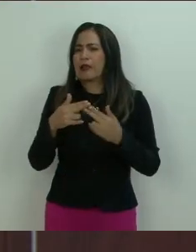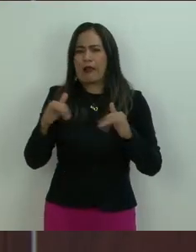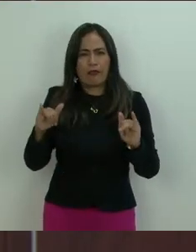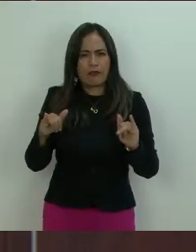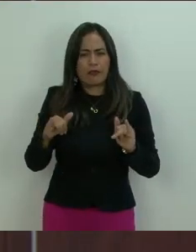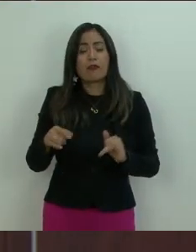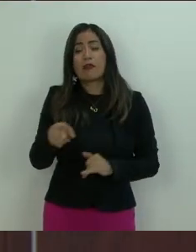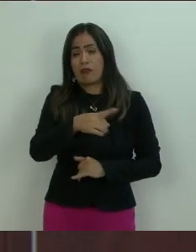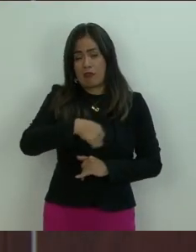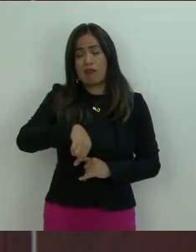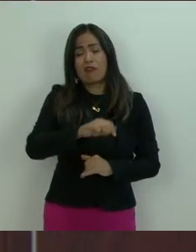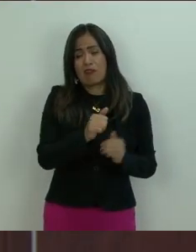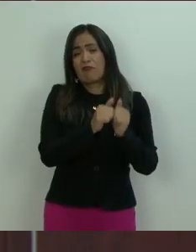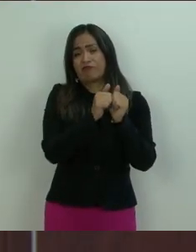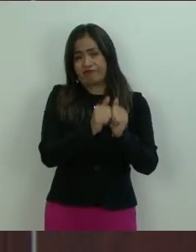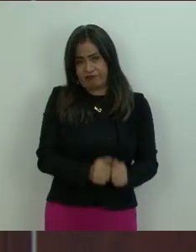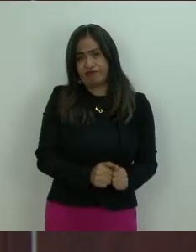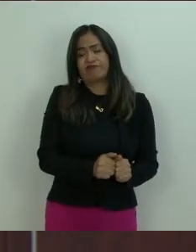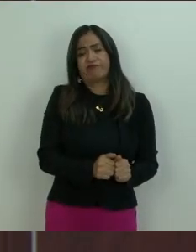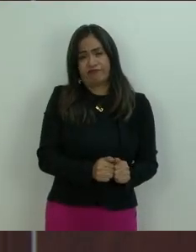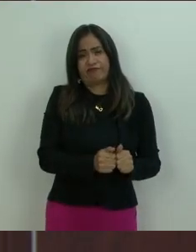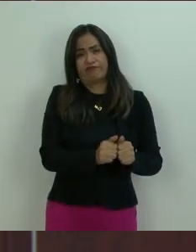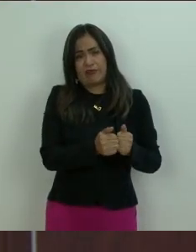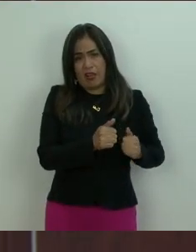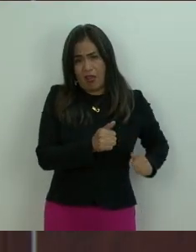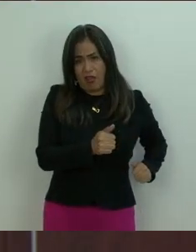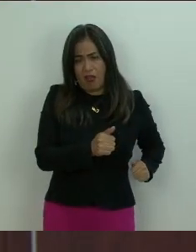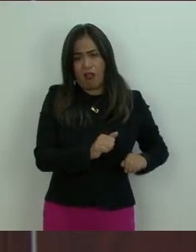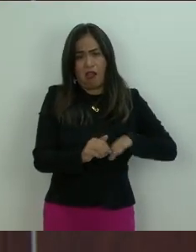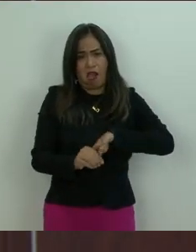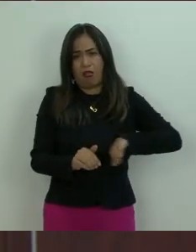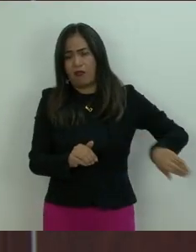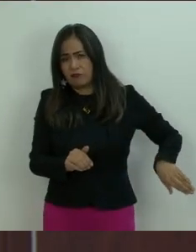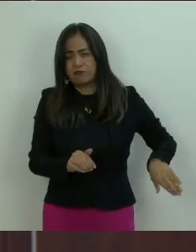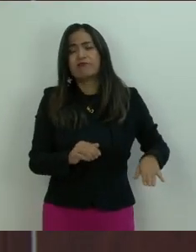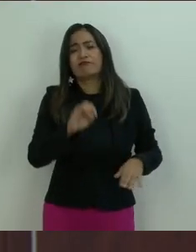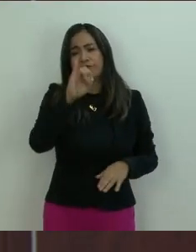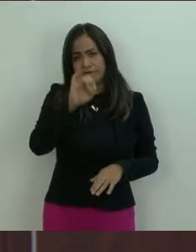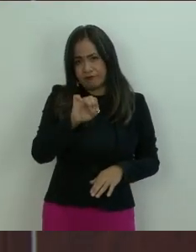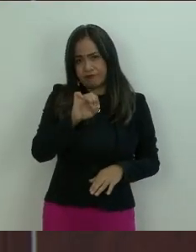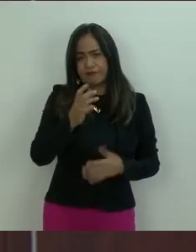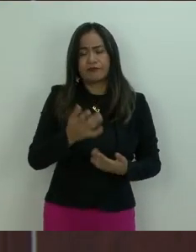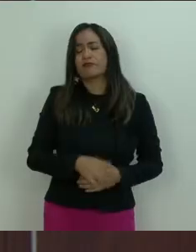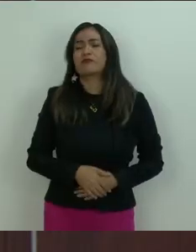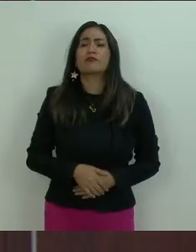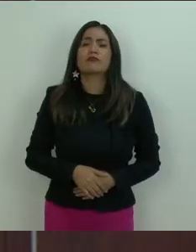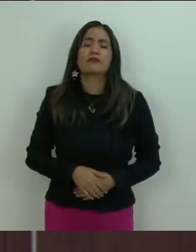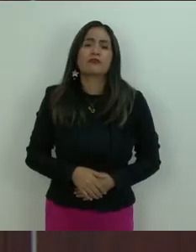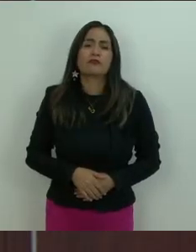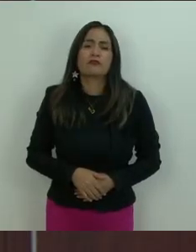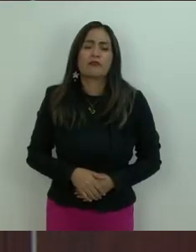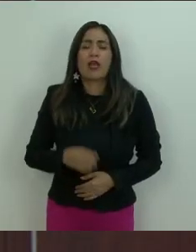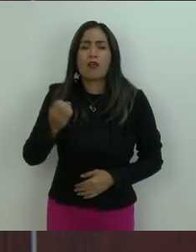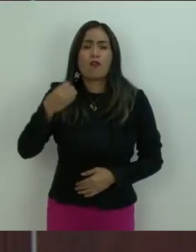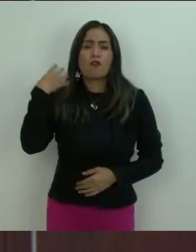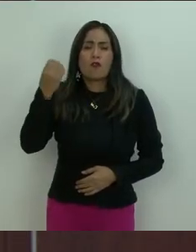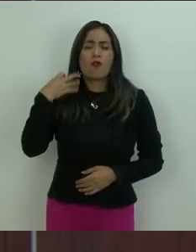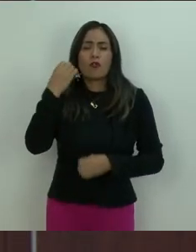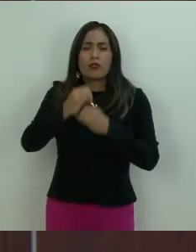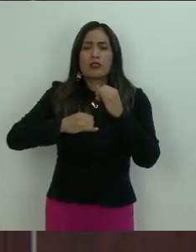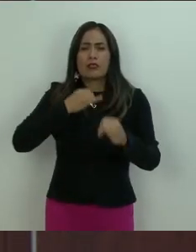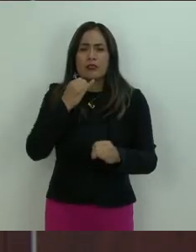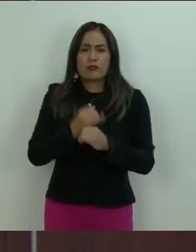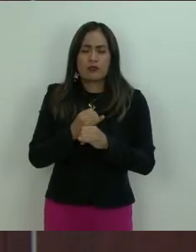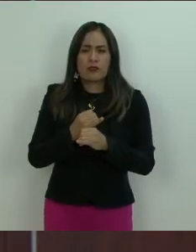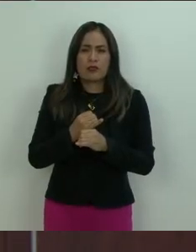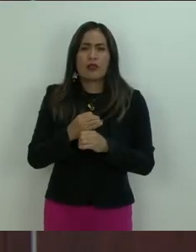han quedado normalmente atrás y afuera. Cosas que suceden en los foros internacionales, el que